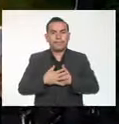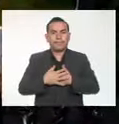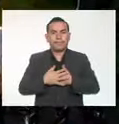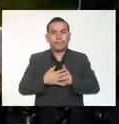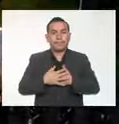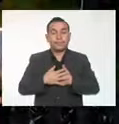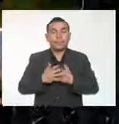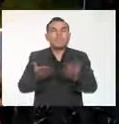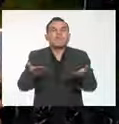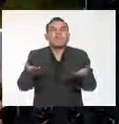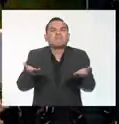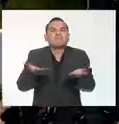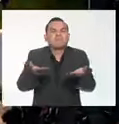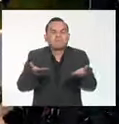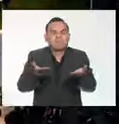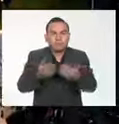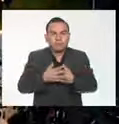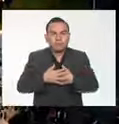Con ella